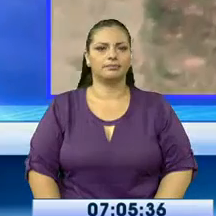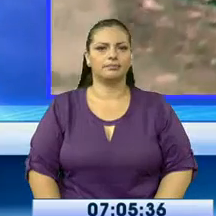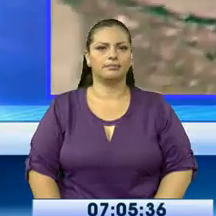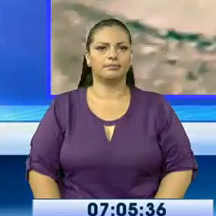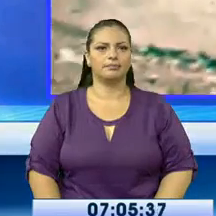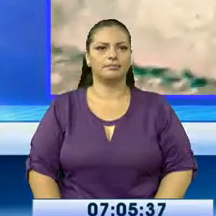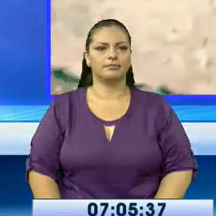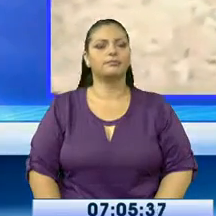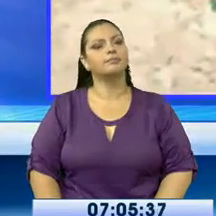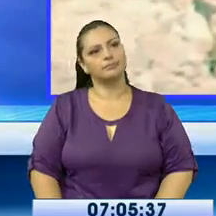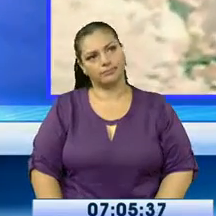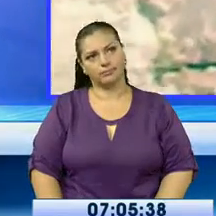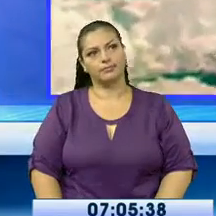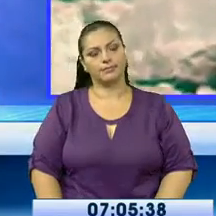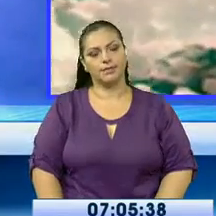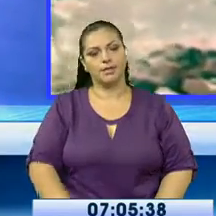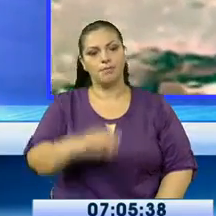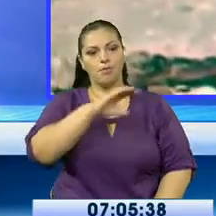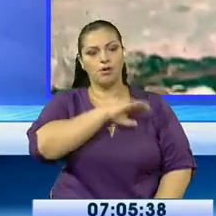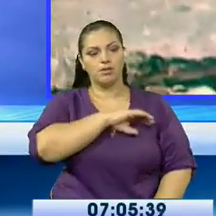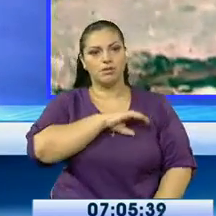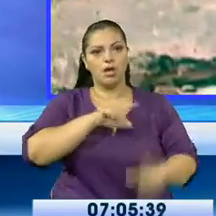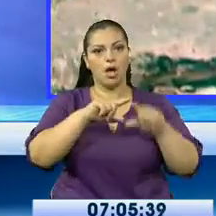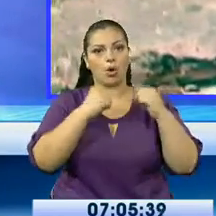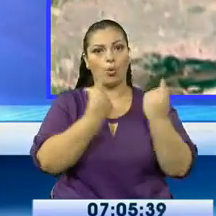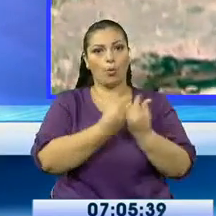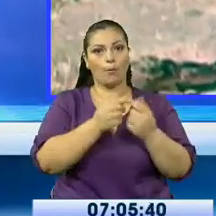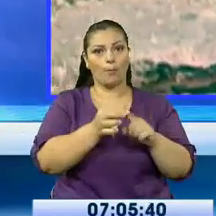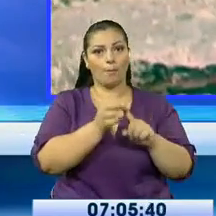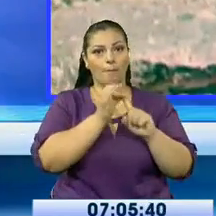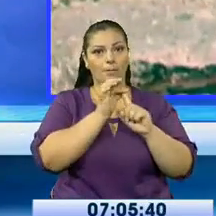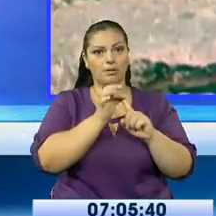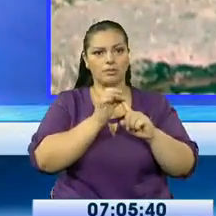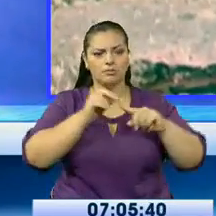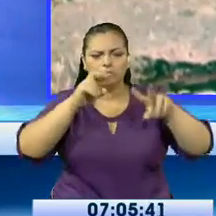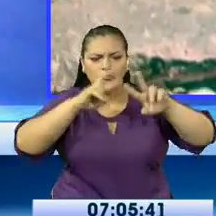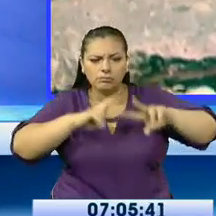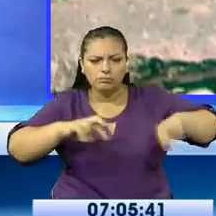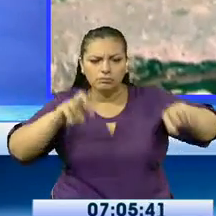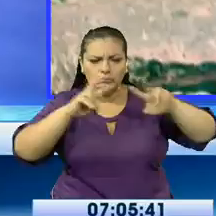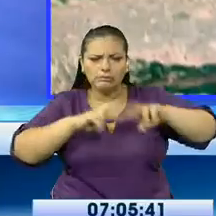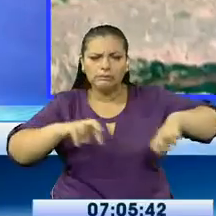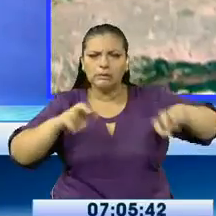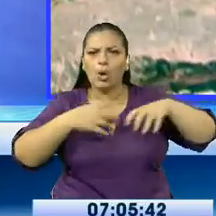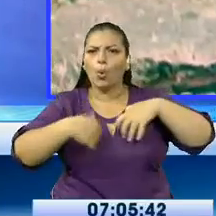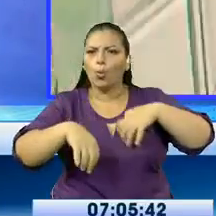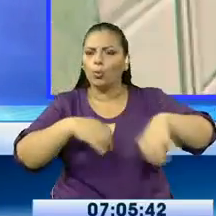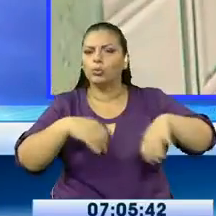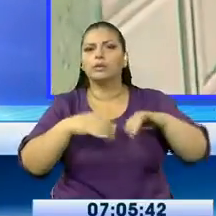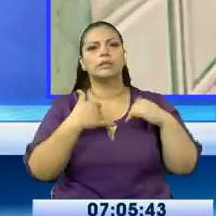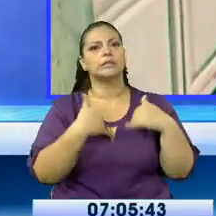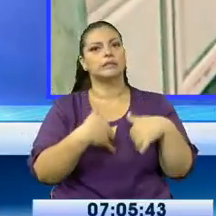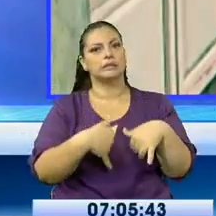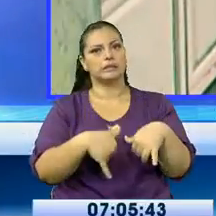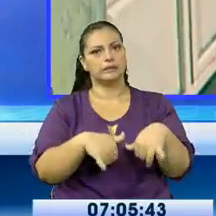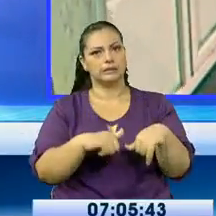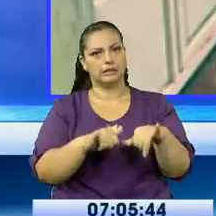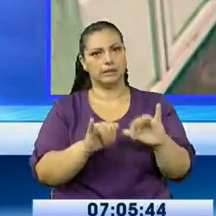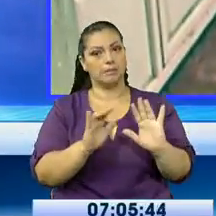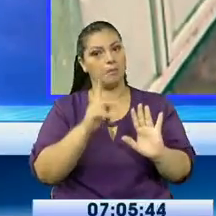las unidades especiales se encuentran en las etapas investigativas, haciendo todas las diligencias investigativas.